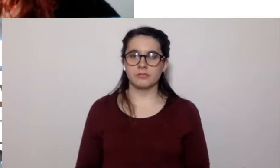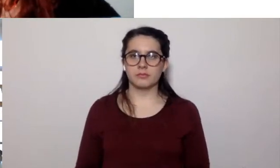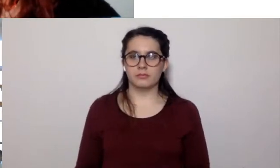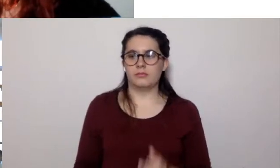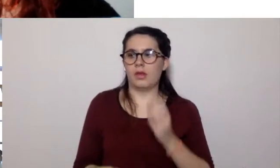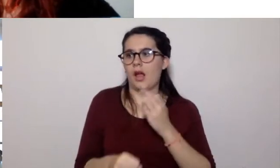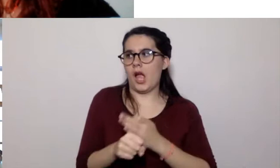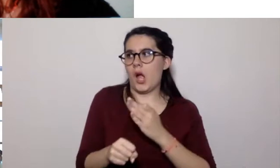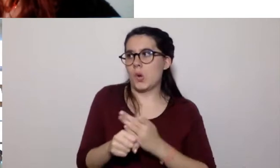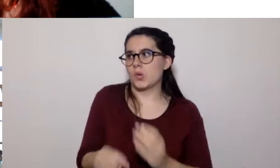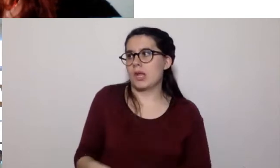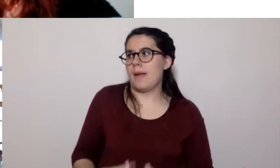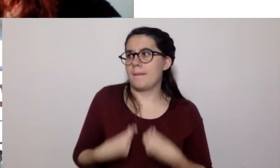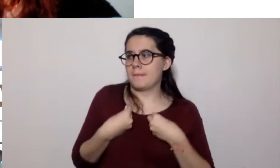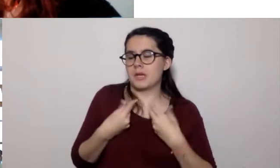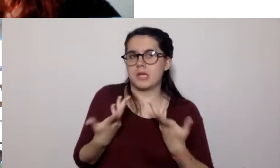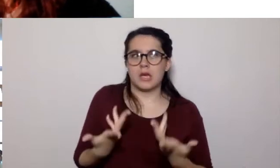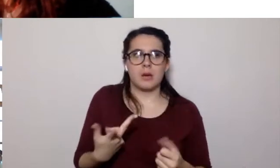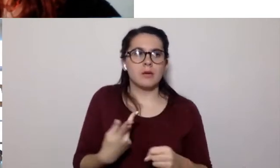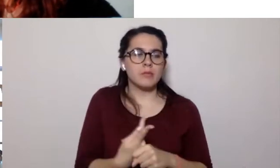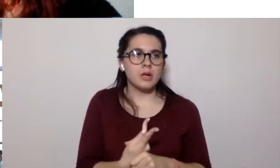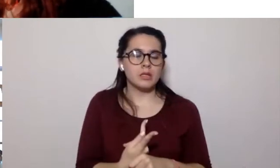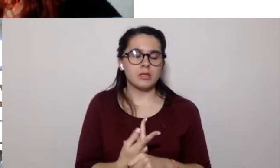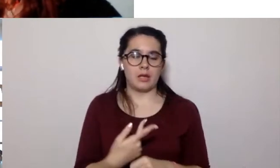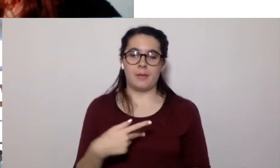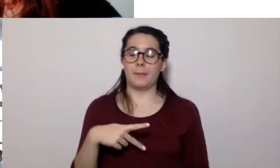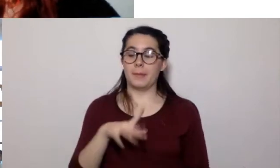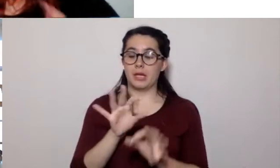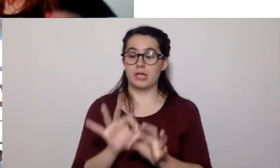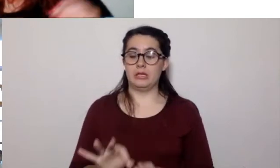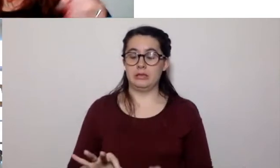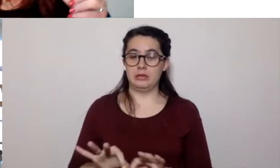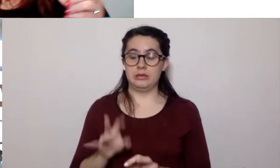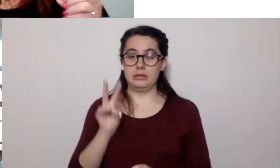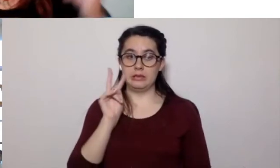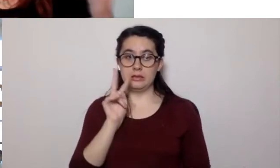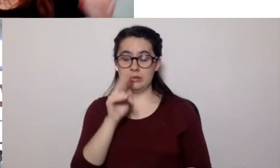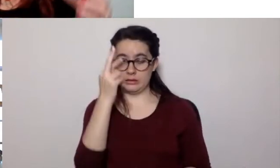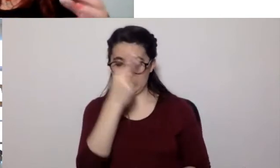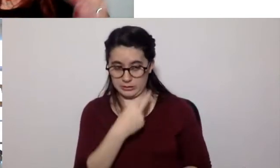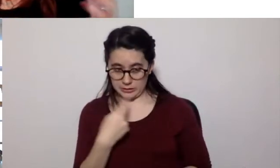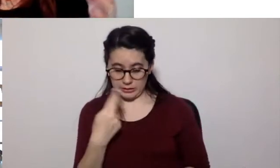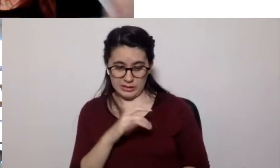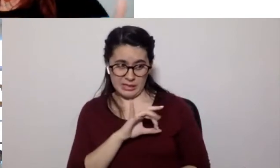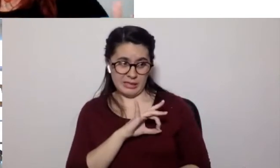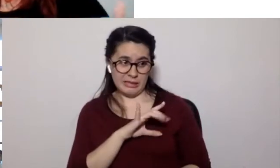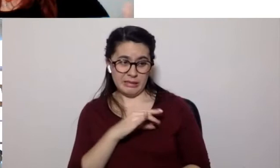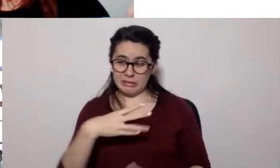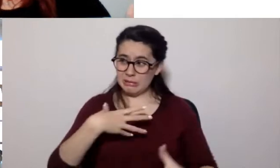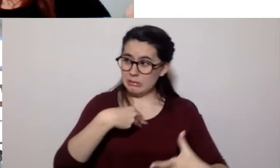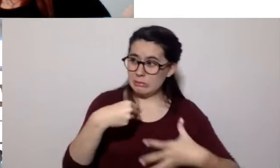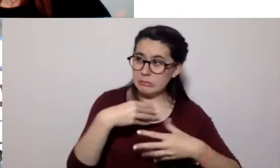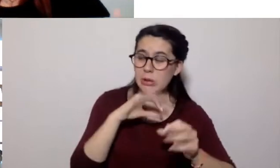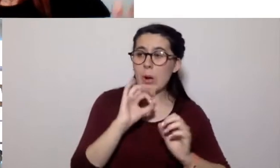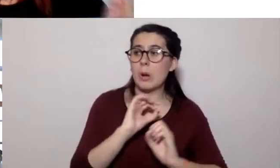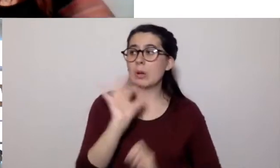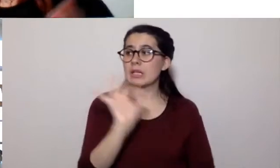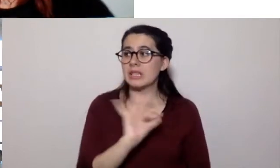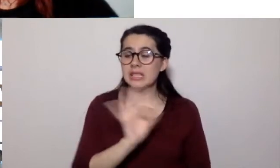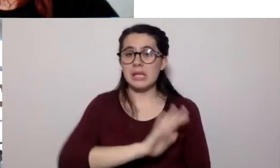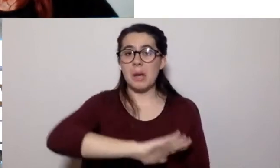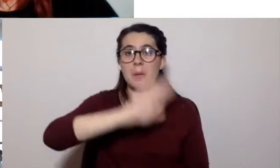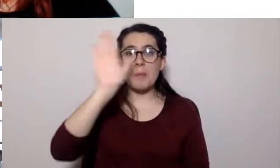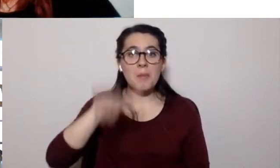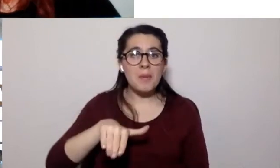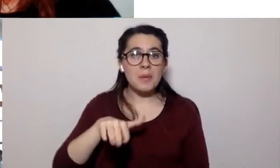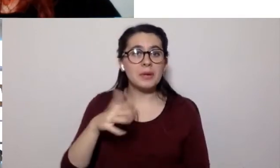estamos viviendo, pero sí puede causarte eso, el miedo a contagiarte, el miedo a morirte, porque a lo mejor